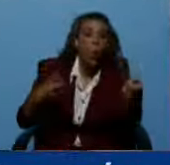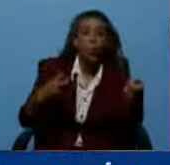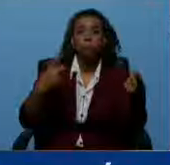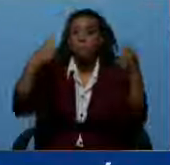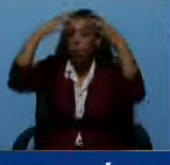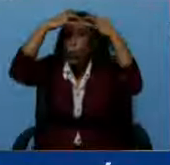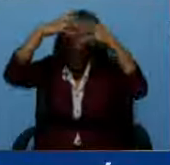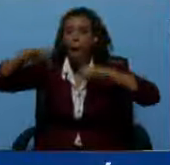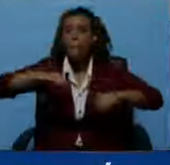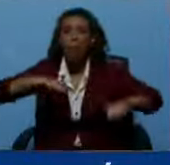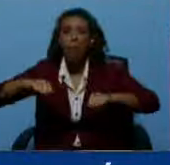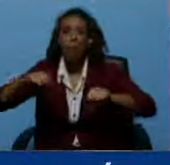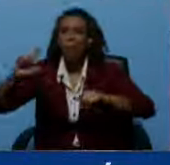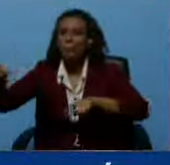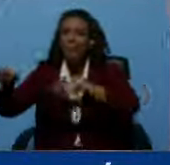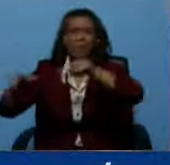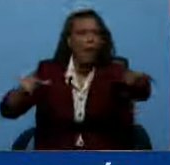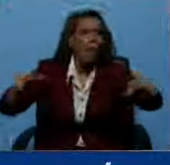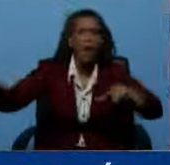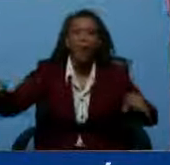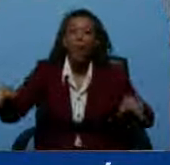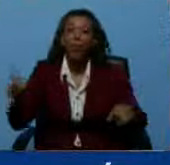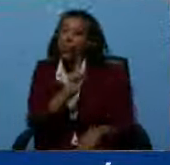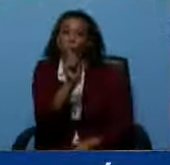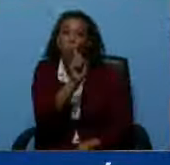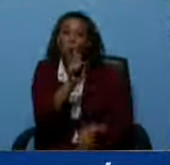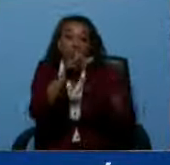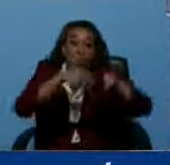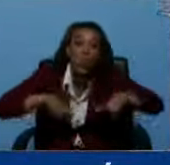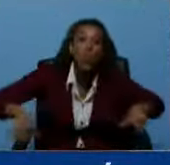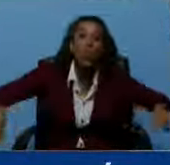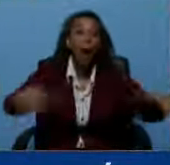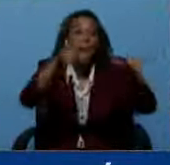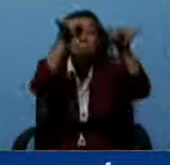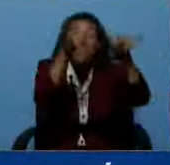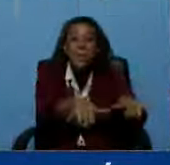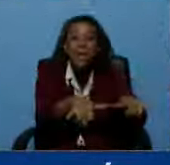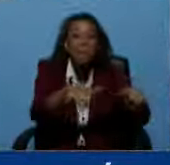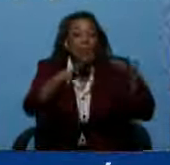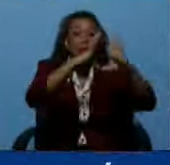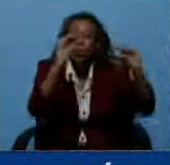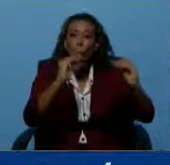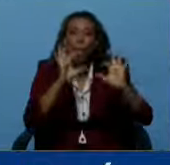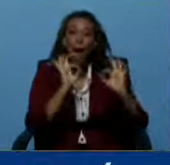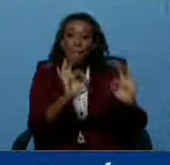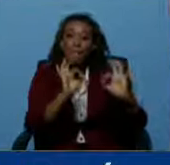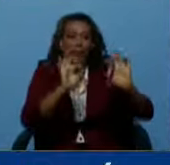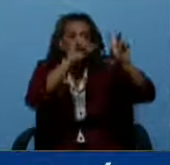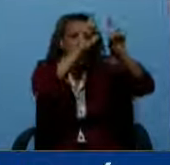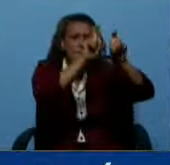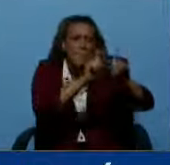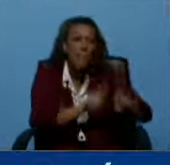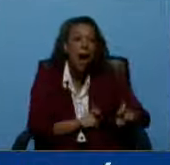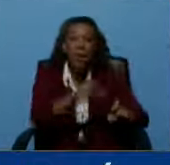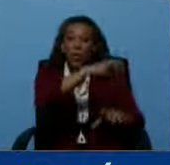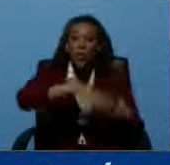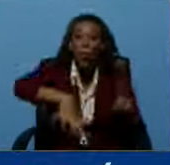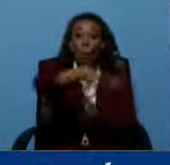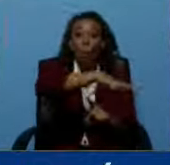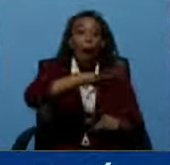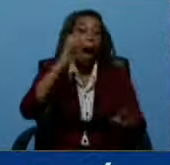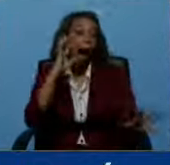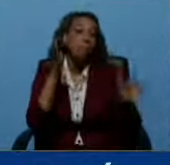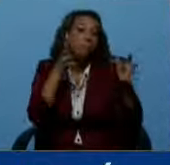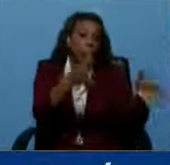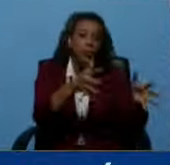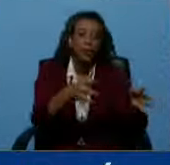de movilidad, y aquí van a estar todas esas especialidades, todas las necesidades que tengan estos